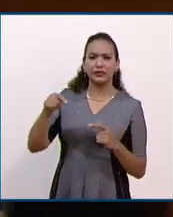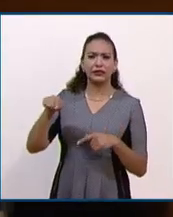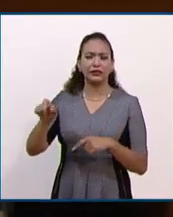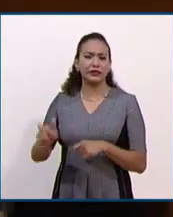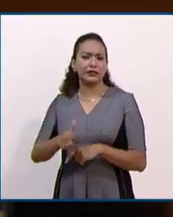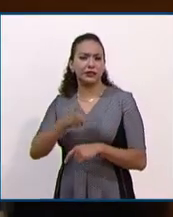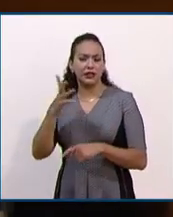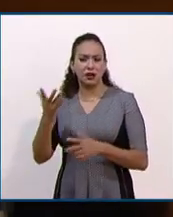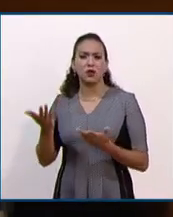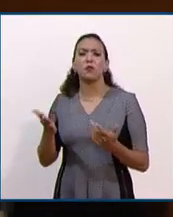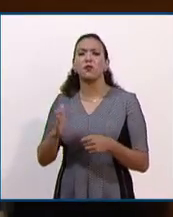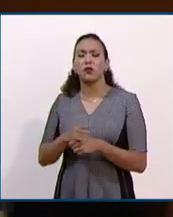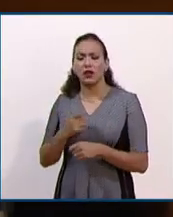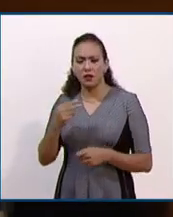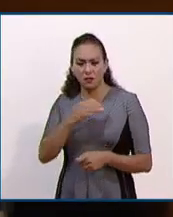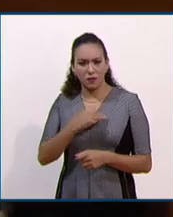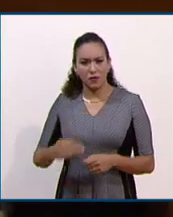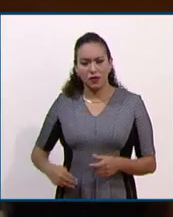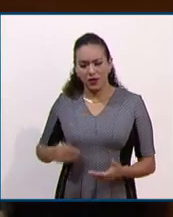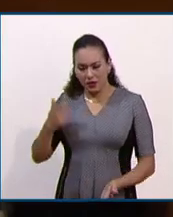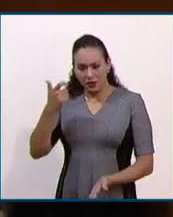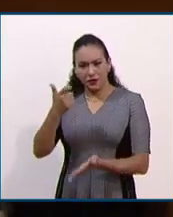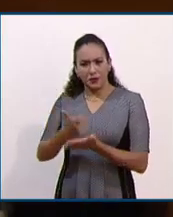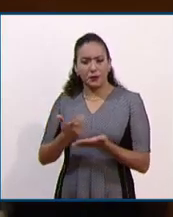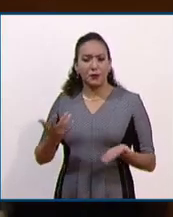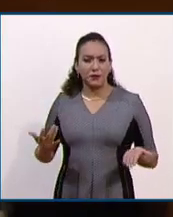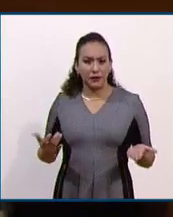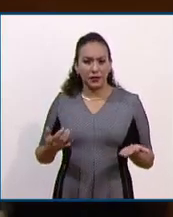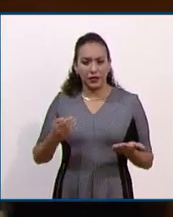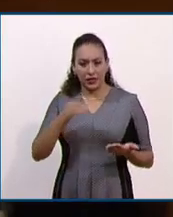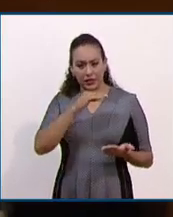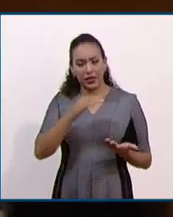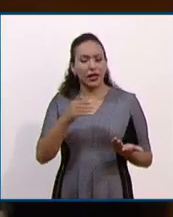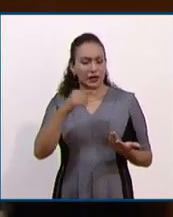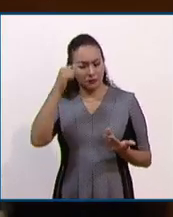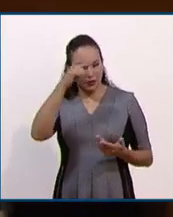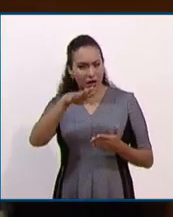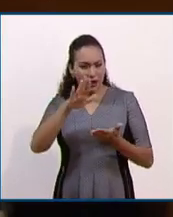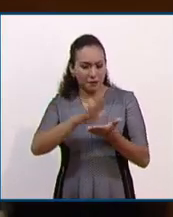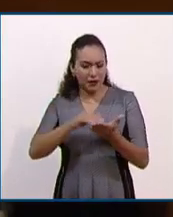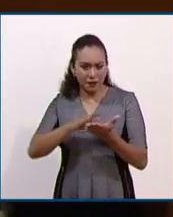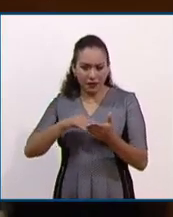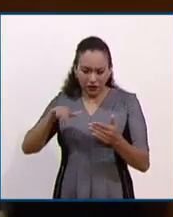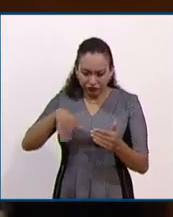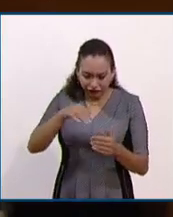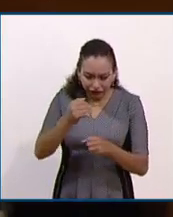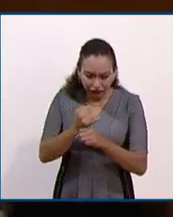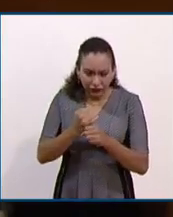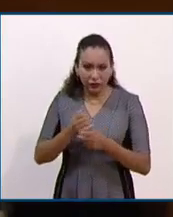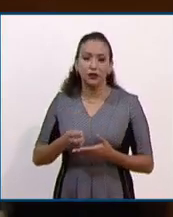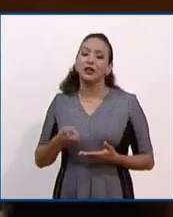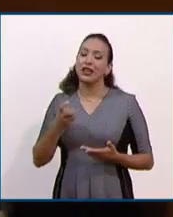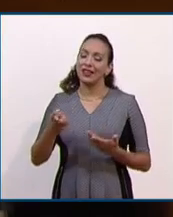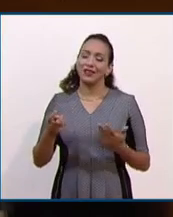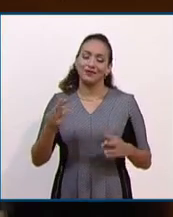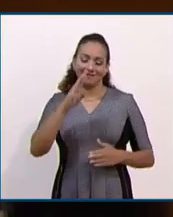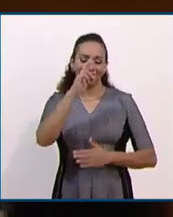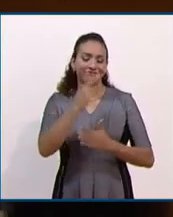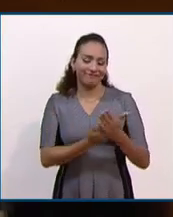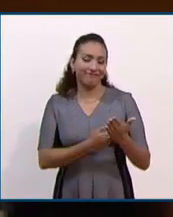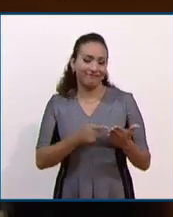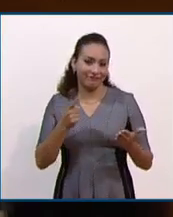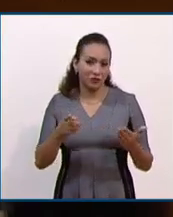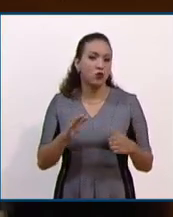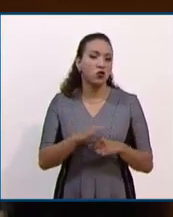que representa para los municipios el servicio de búsqueda de documentos y por ello resultan violatorios del principio